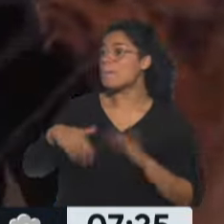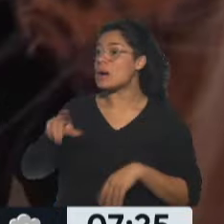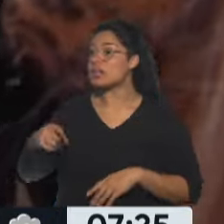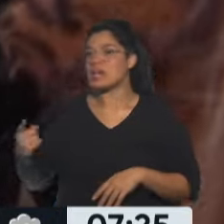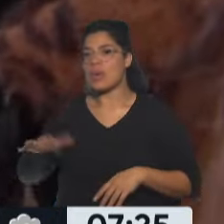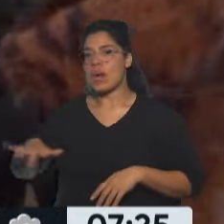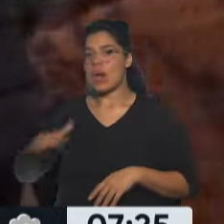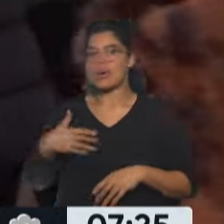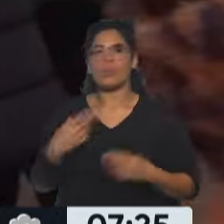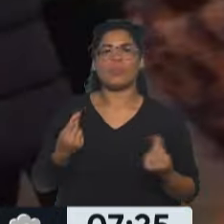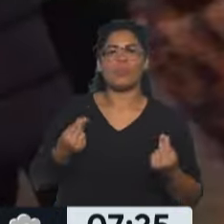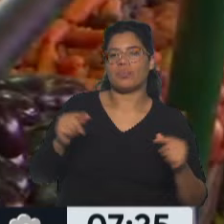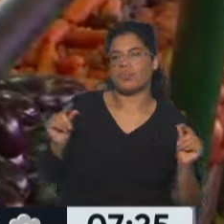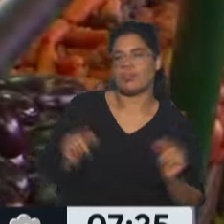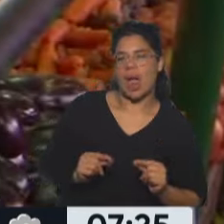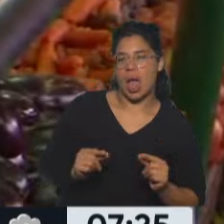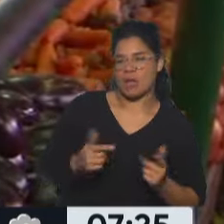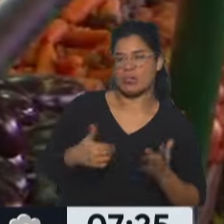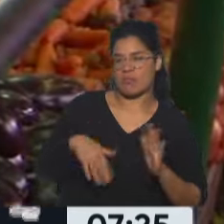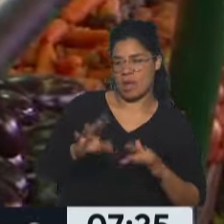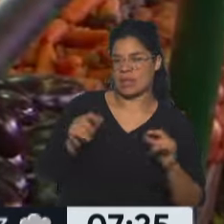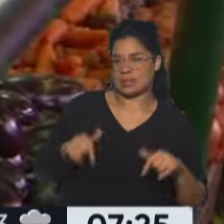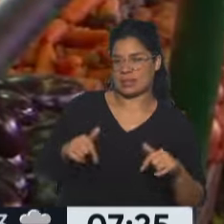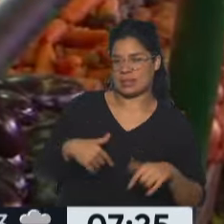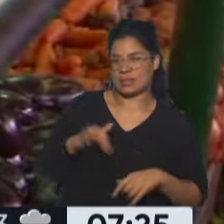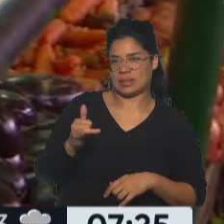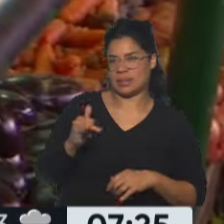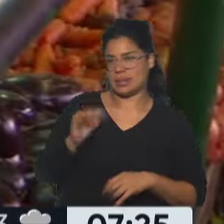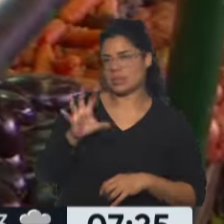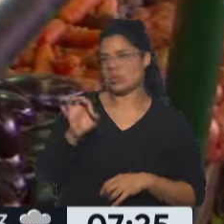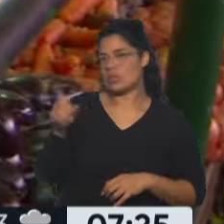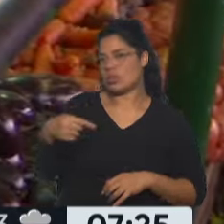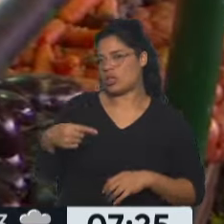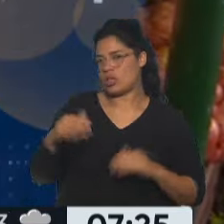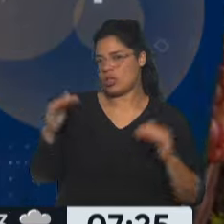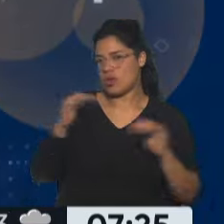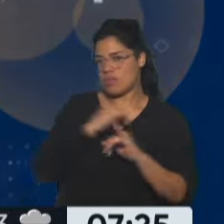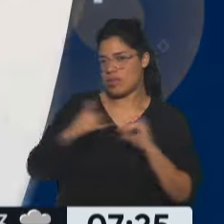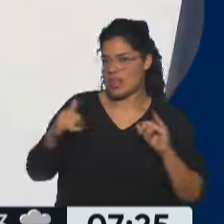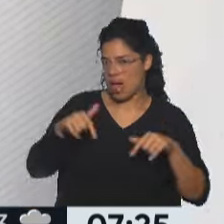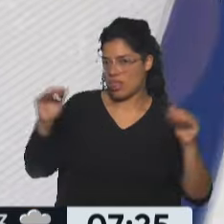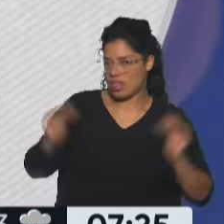te ahorras aproximadamente? No sabría decirte. ¿La mitad? Sí, seguramente.